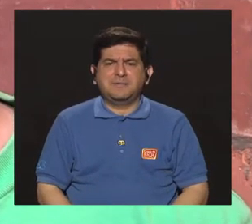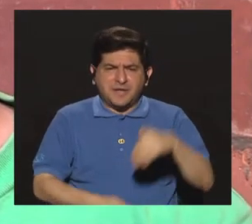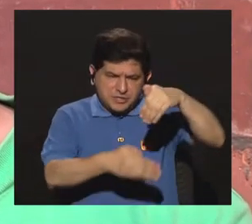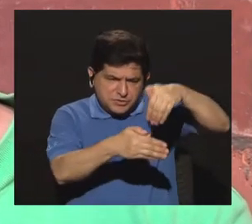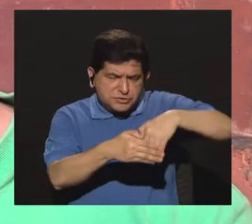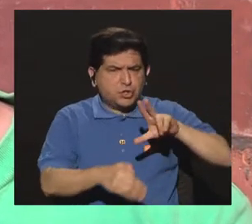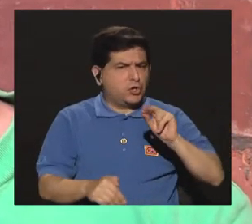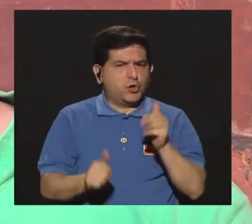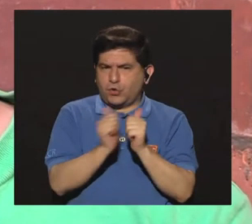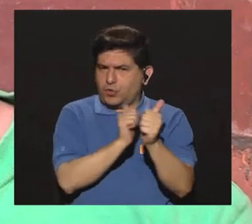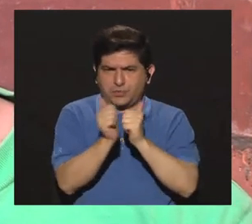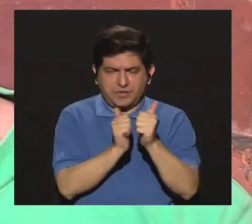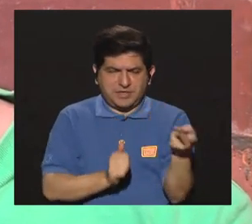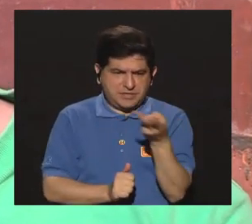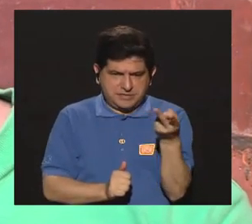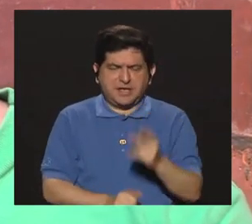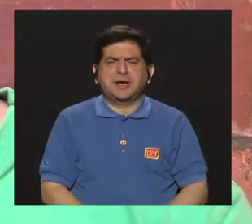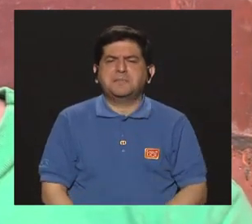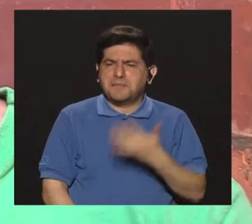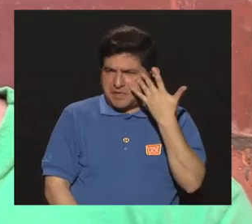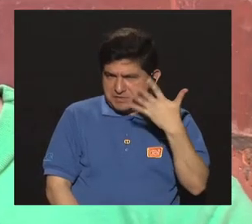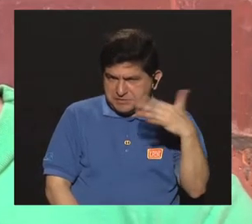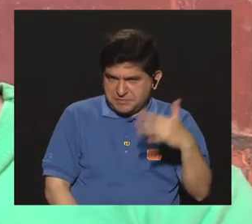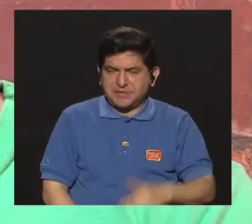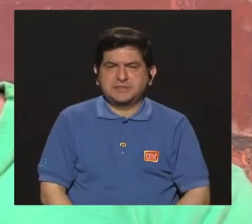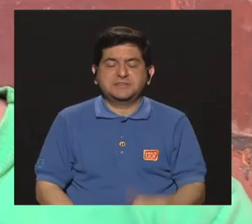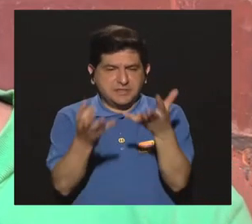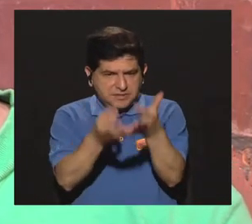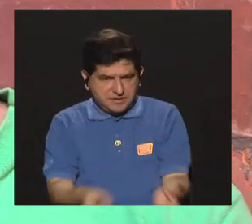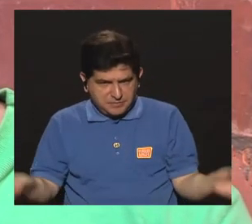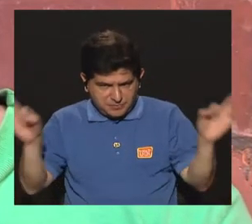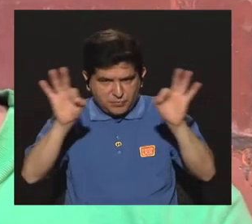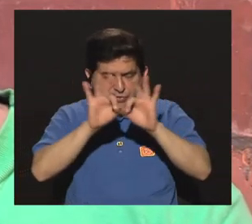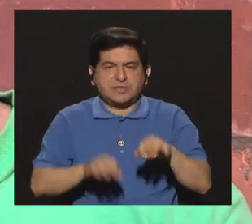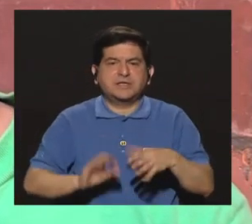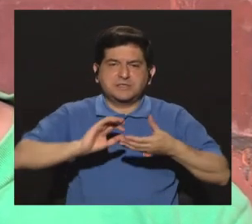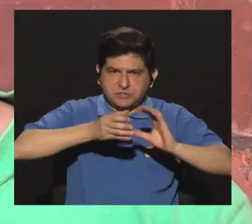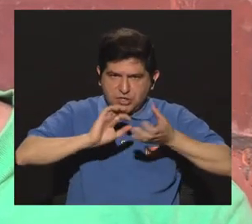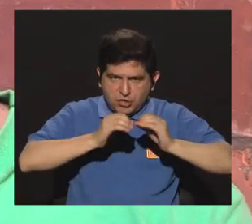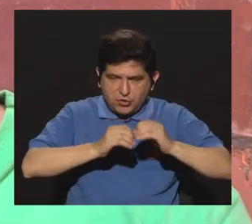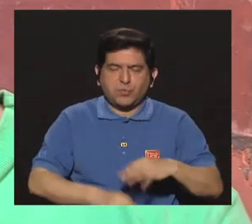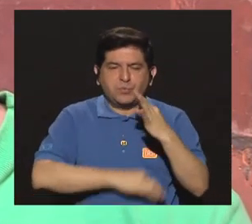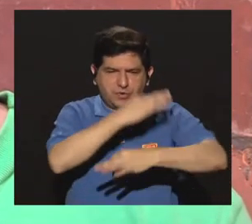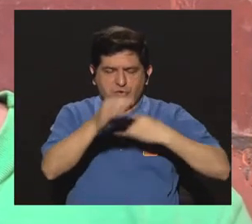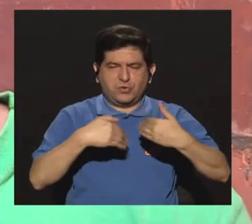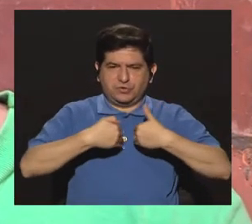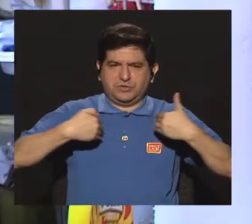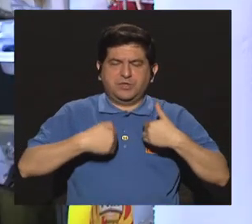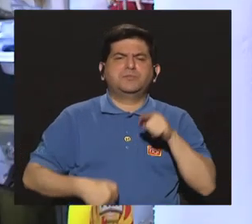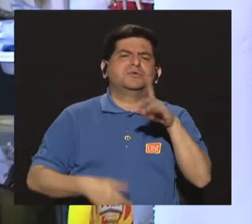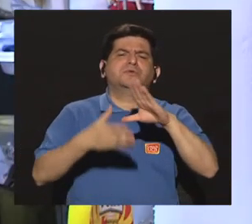más que competir yo diría que las dos colecciones son muy similares en términos de importancia y de cantidad de especímenes les comenten